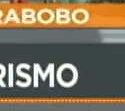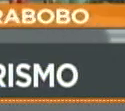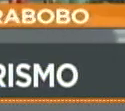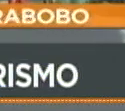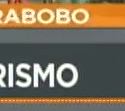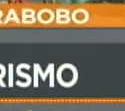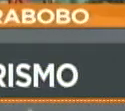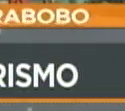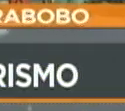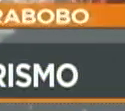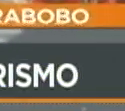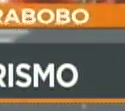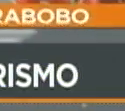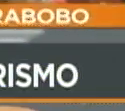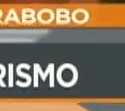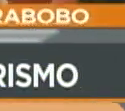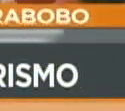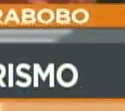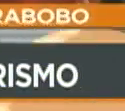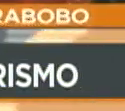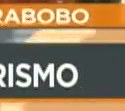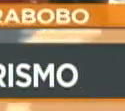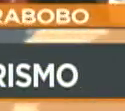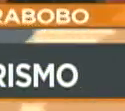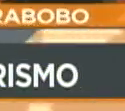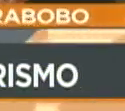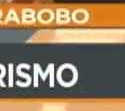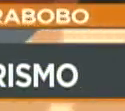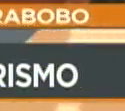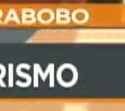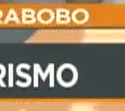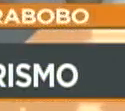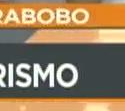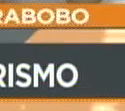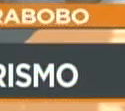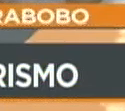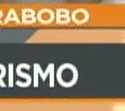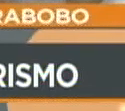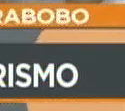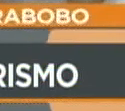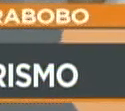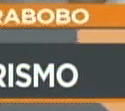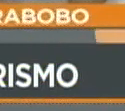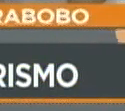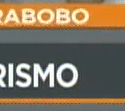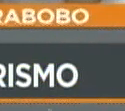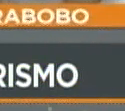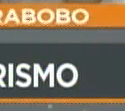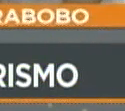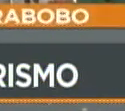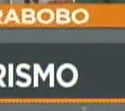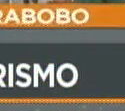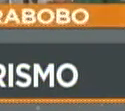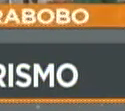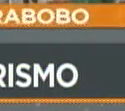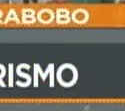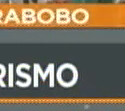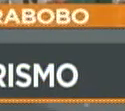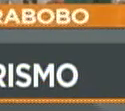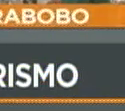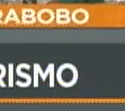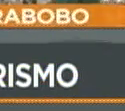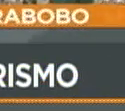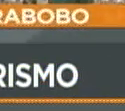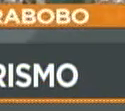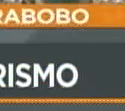amigos del mundo, a que vengan a esta ciudad. Una ciudad llena de historia, una ciudad que no solamente se remonta de los años en que la migración a